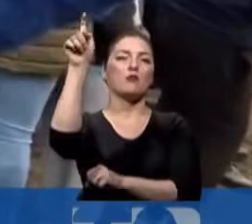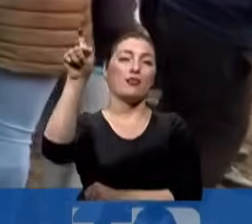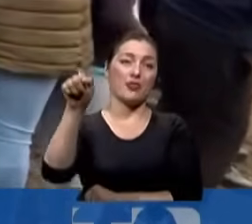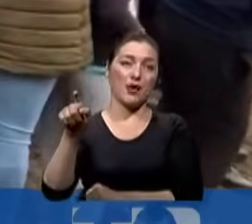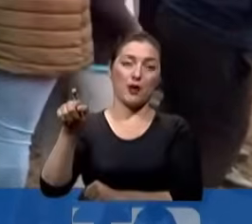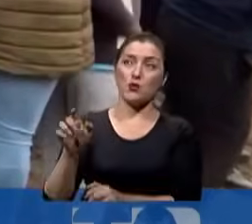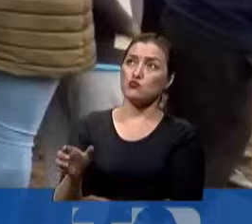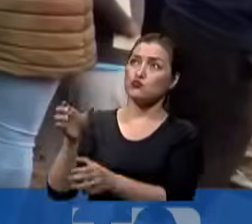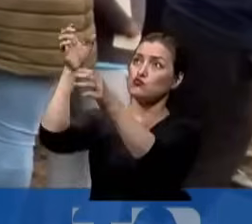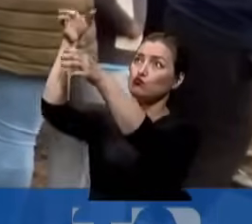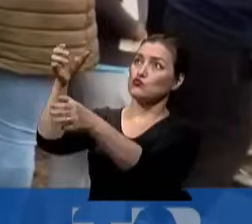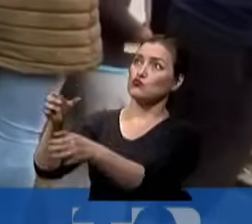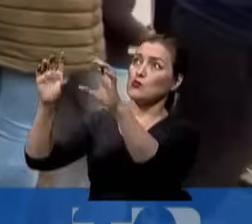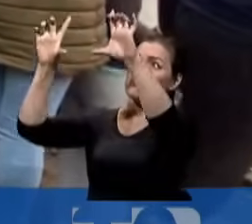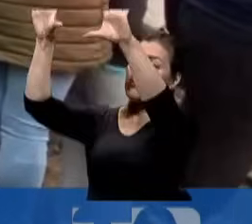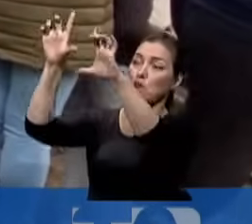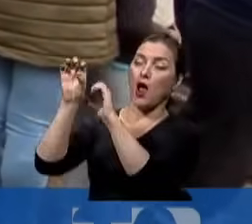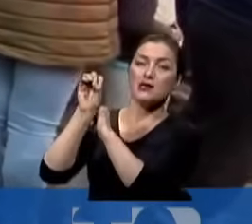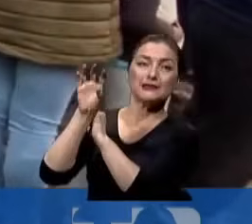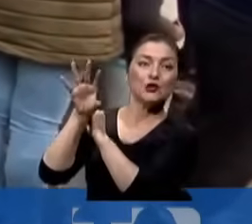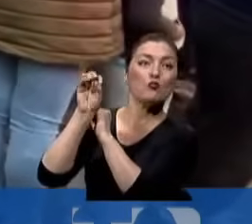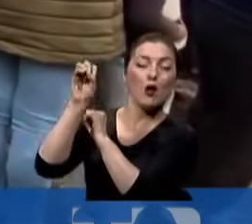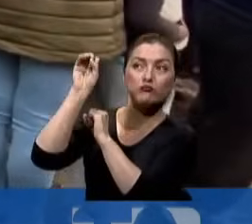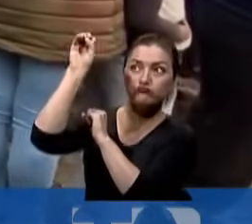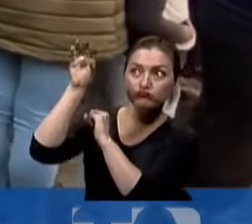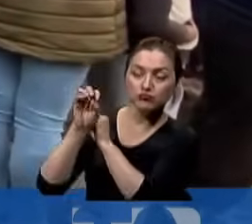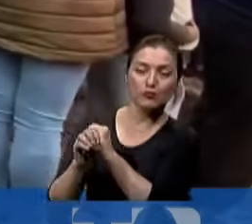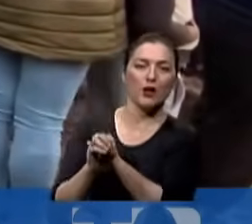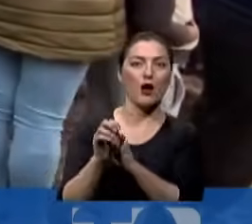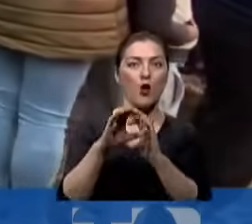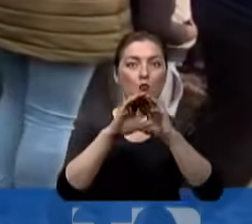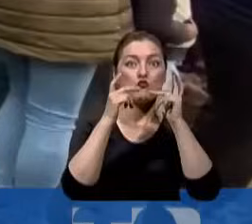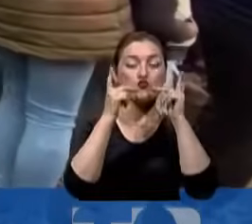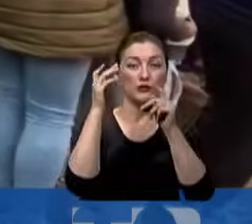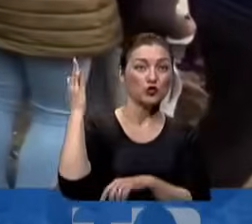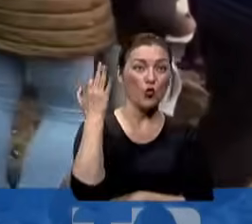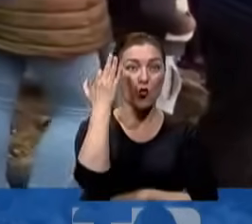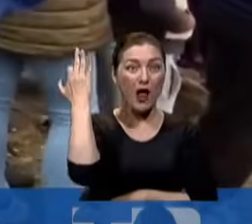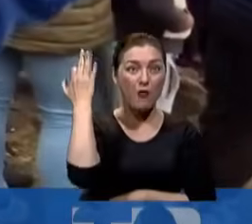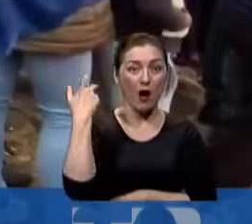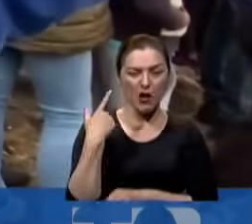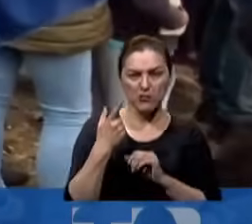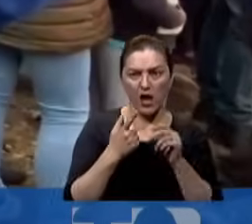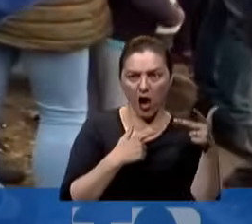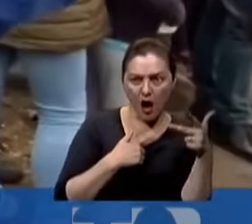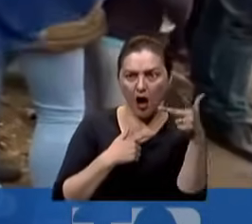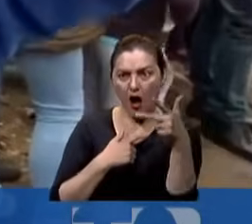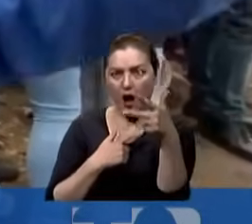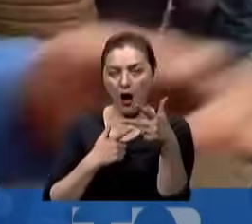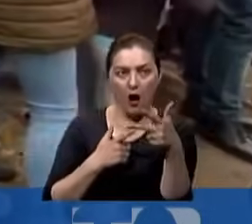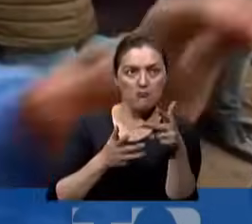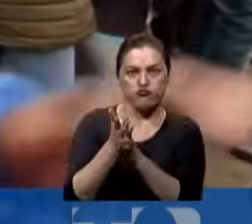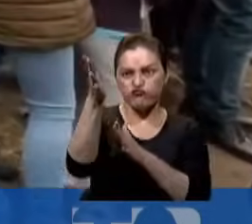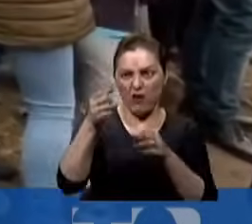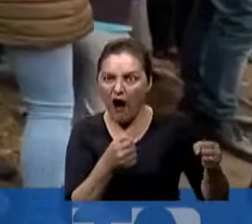Porque ya digo, a veces vienen los buses a Tunguragua, o a veces vienen las camionetas así, y a veces vienen a todas y